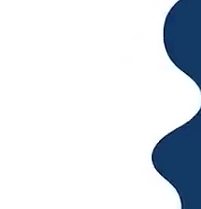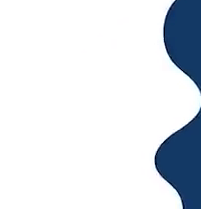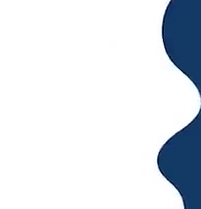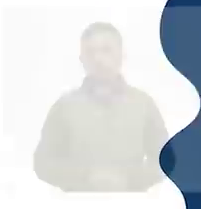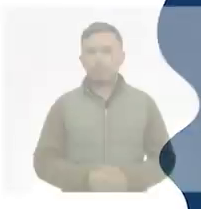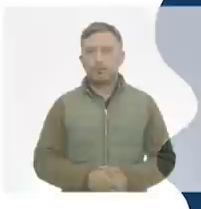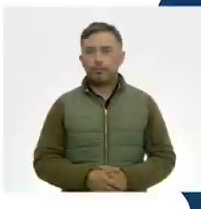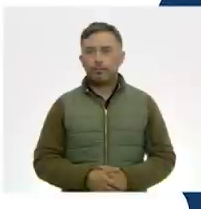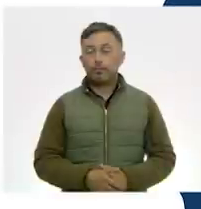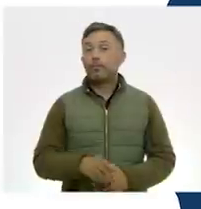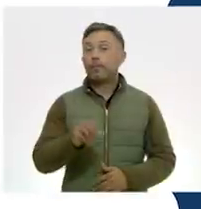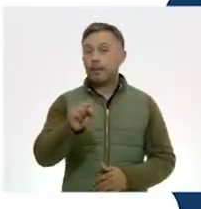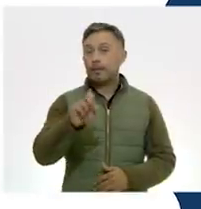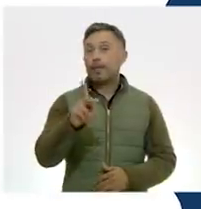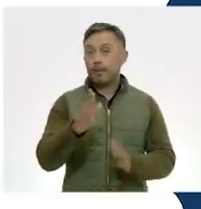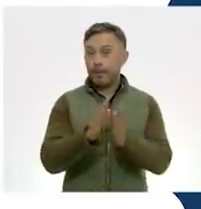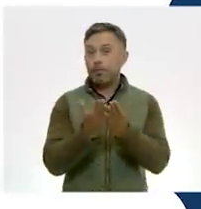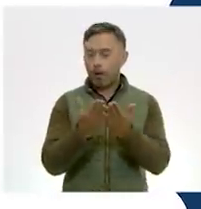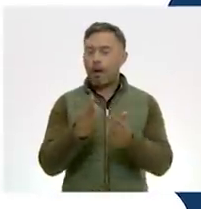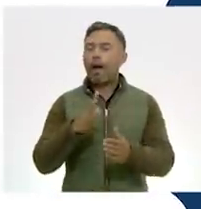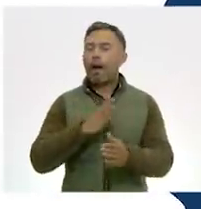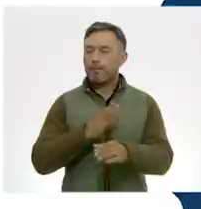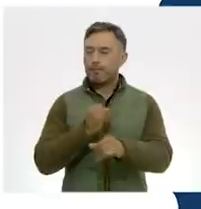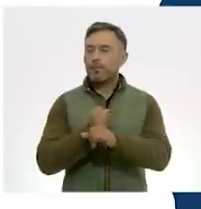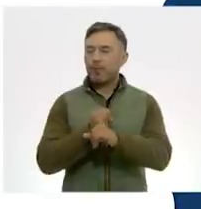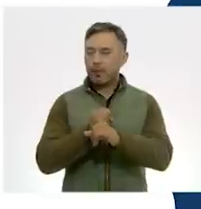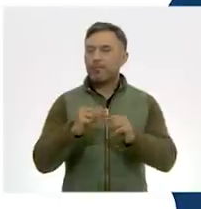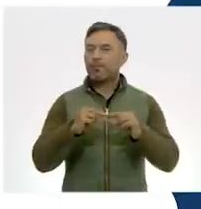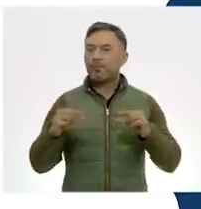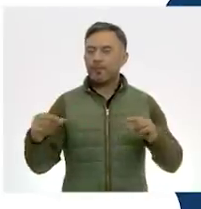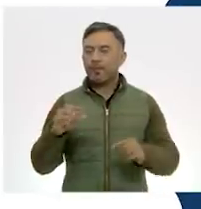También puedes encontrar los libros de texto en la página